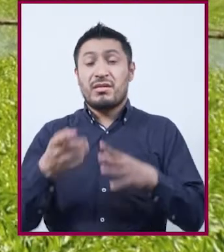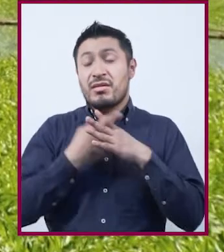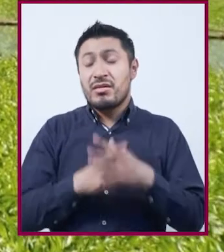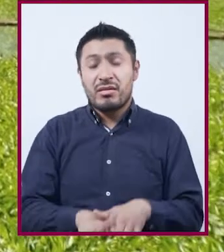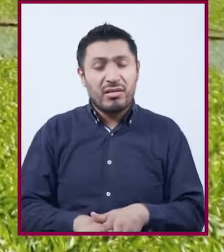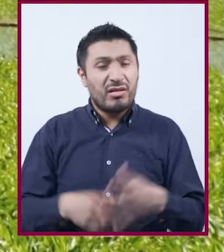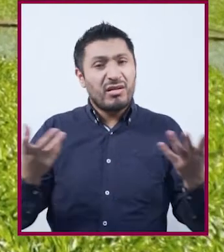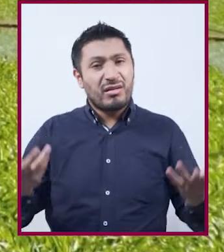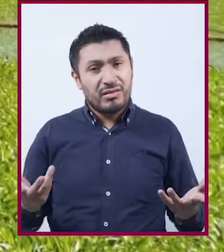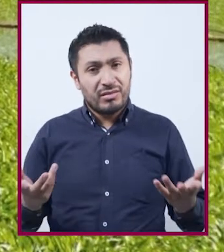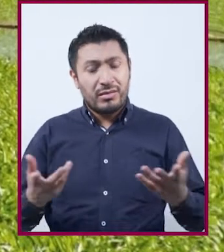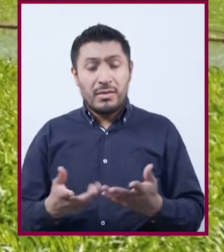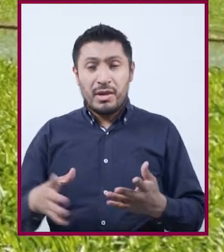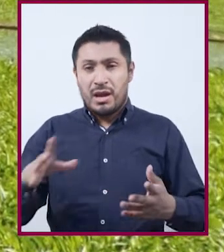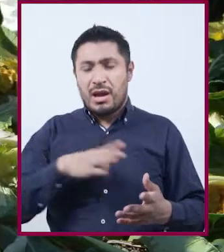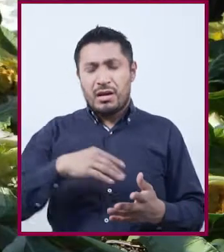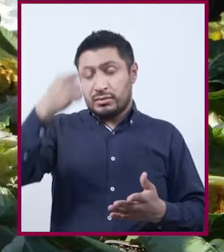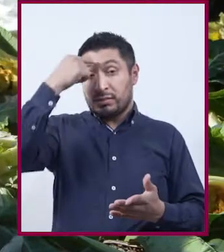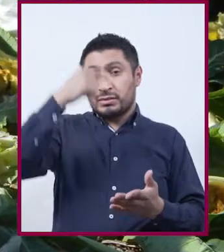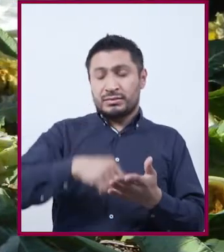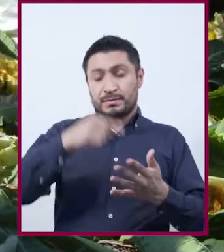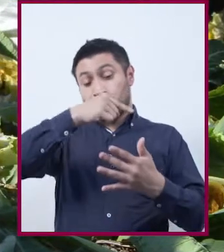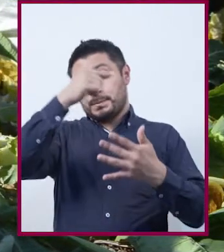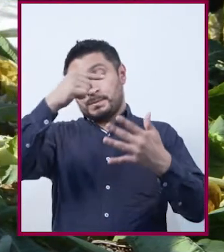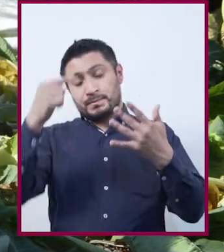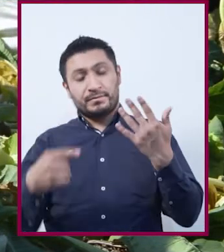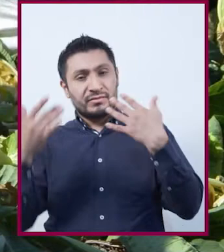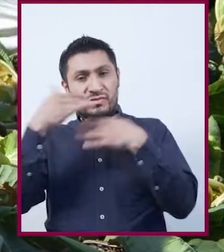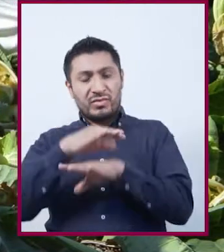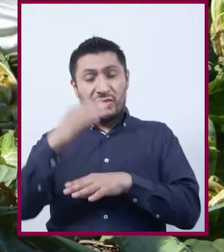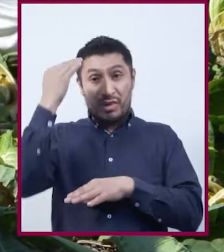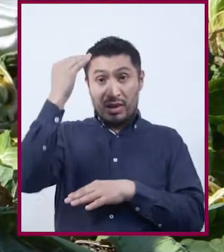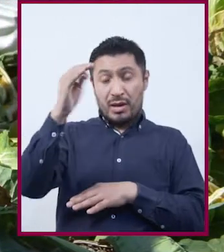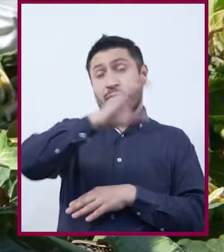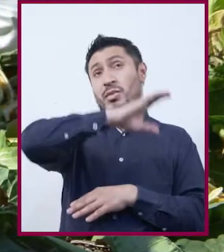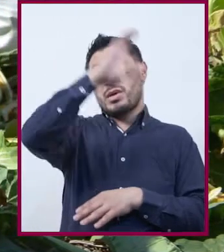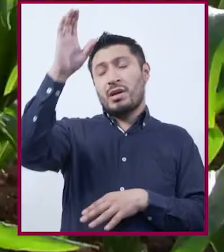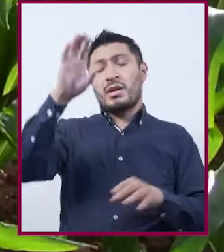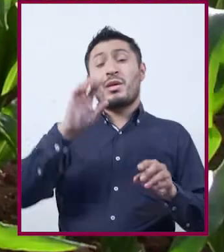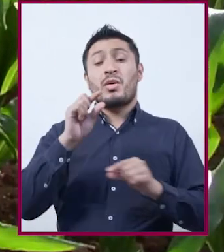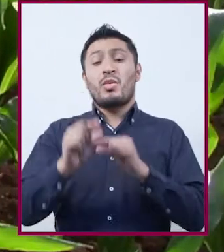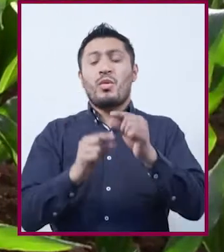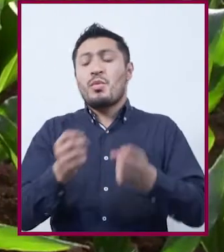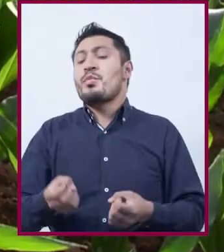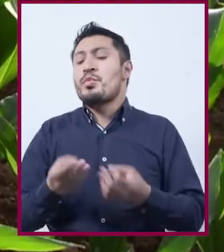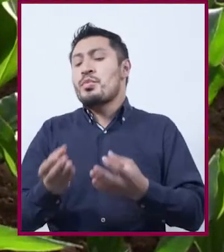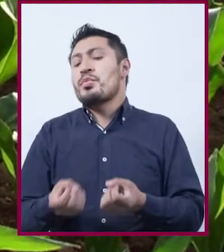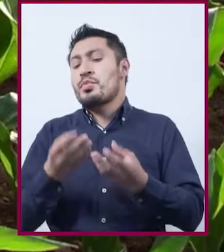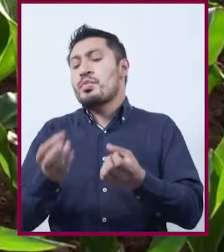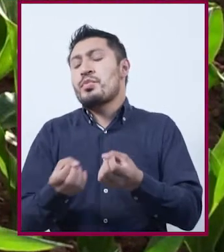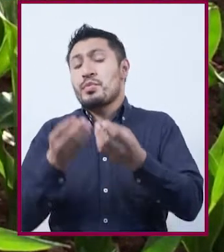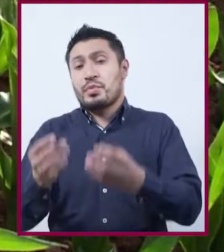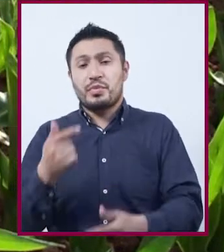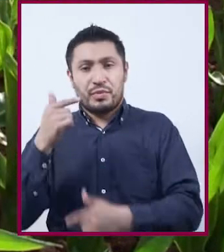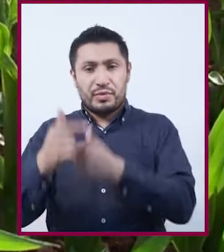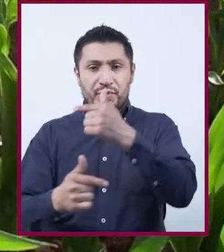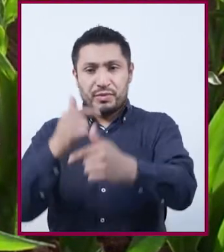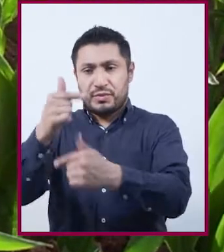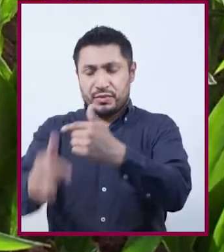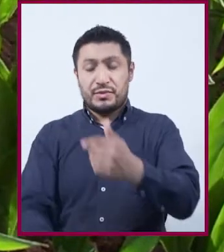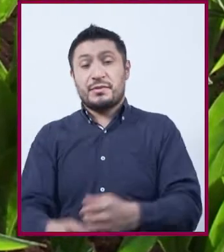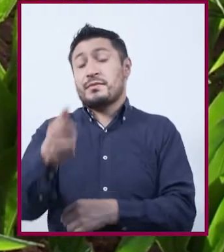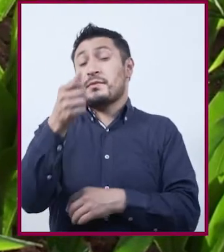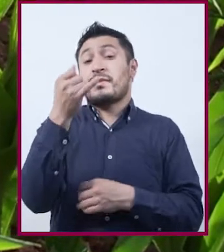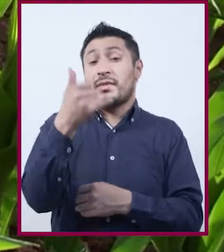Es así como empezaron a formularse una serie de creencias acerca del tiempo y el clima que se fueron transmitiendo de generación